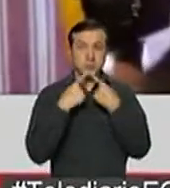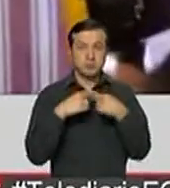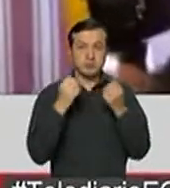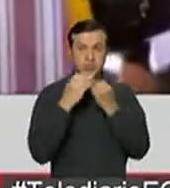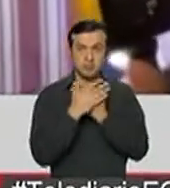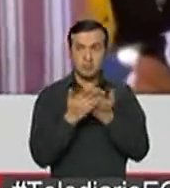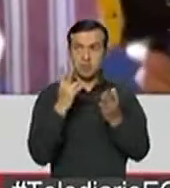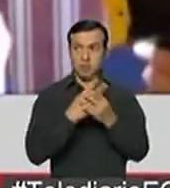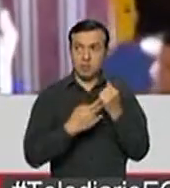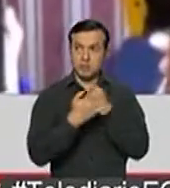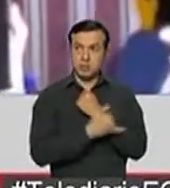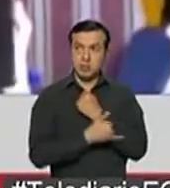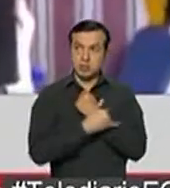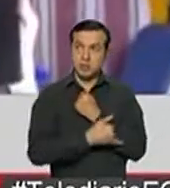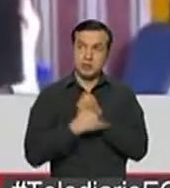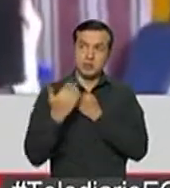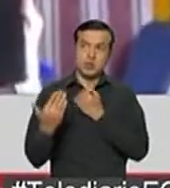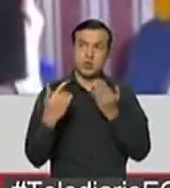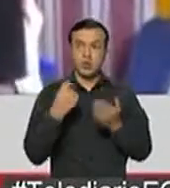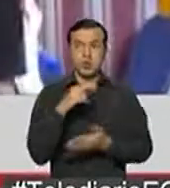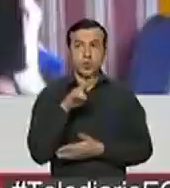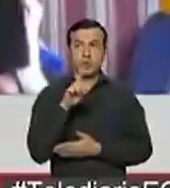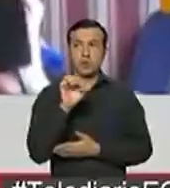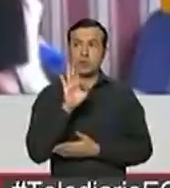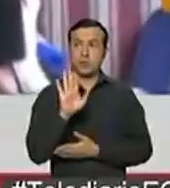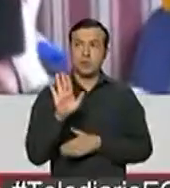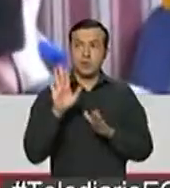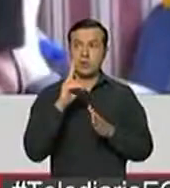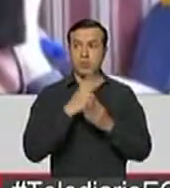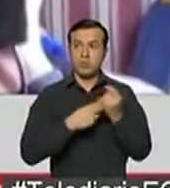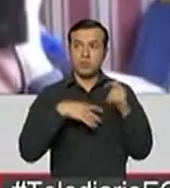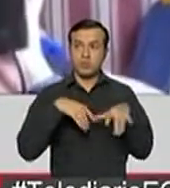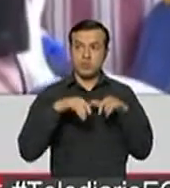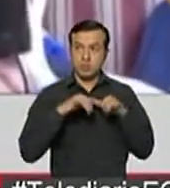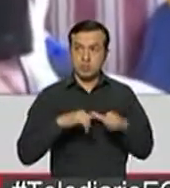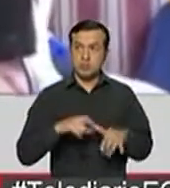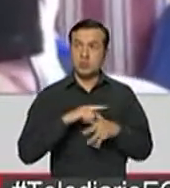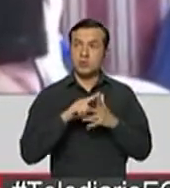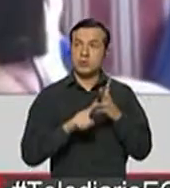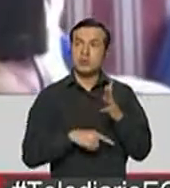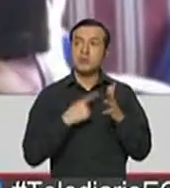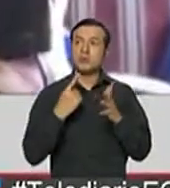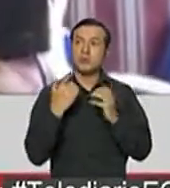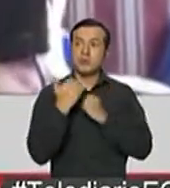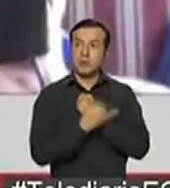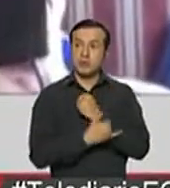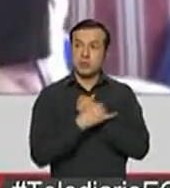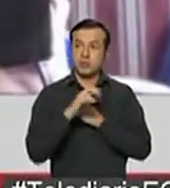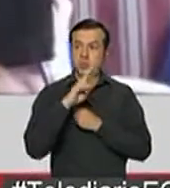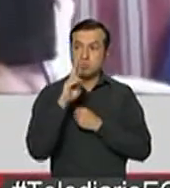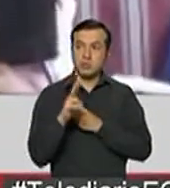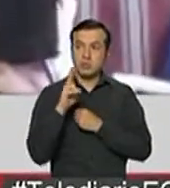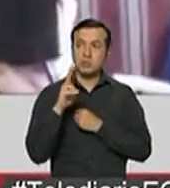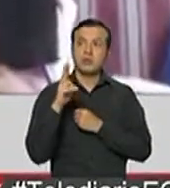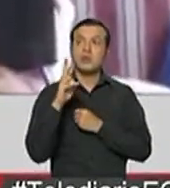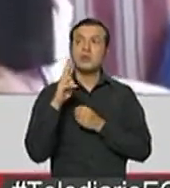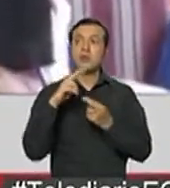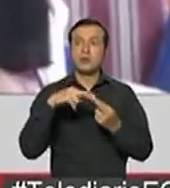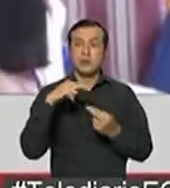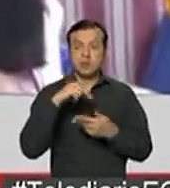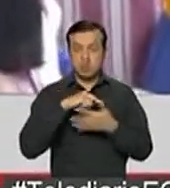declaración conjunta. En la cita, Guaidó y Pompeo hablaron sobre las acciones que se deben tomar en Venezuela y en la región contra